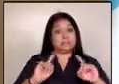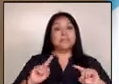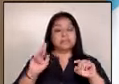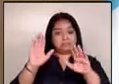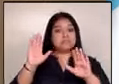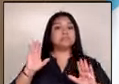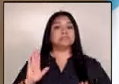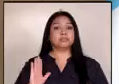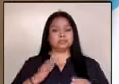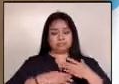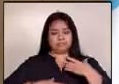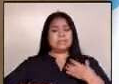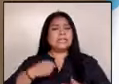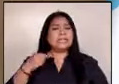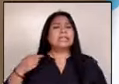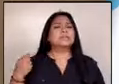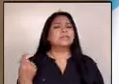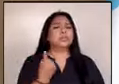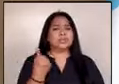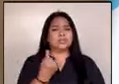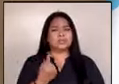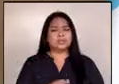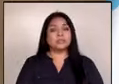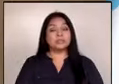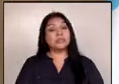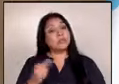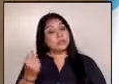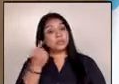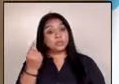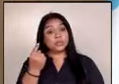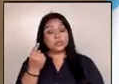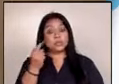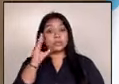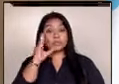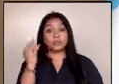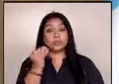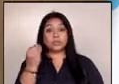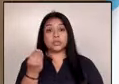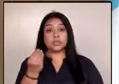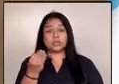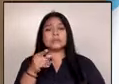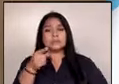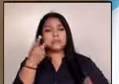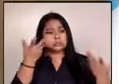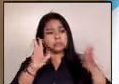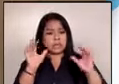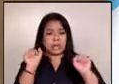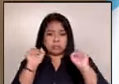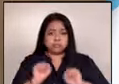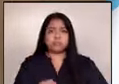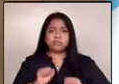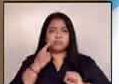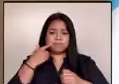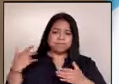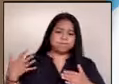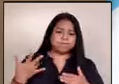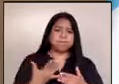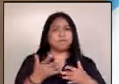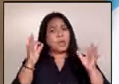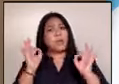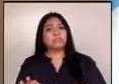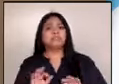Posesión trascendental trascendental porque se pudo llevar a bien a buen